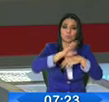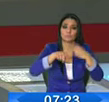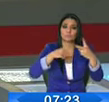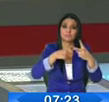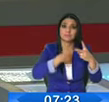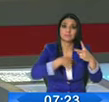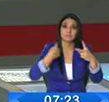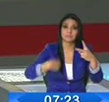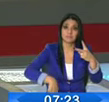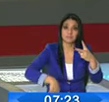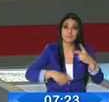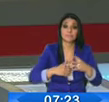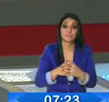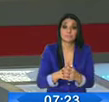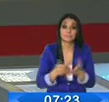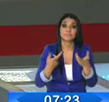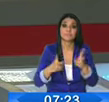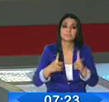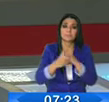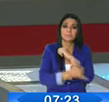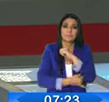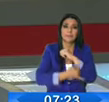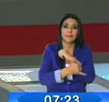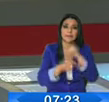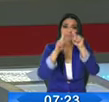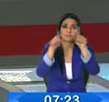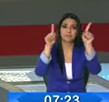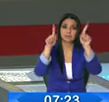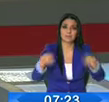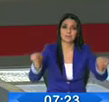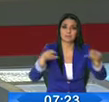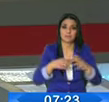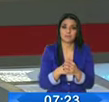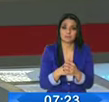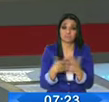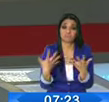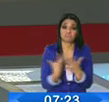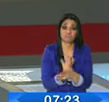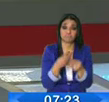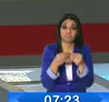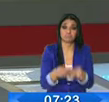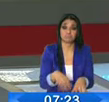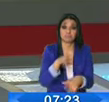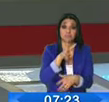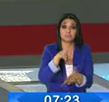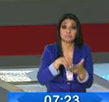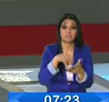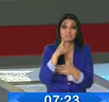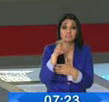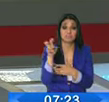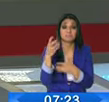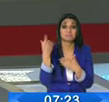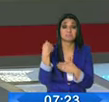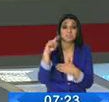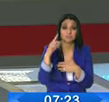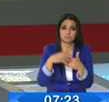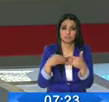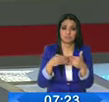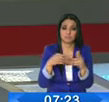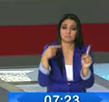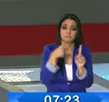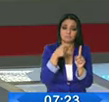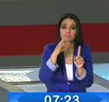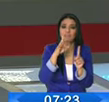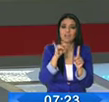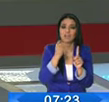ecuatoriano china y tailandia el perjuicio ascendería a 2200 millones de dólares así lo denunció fernando